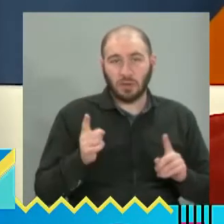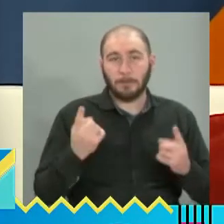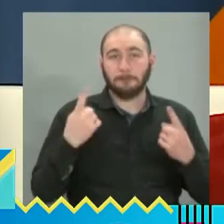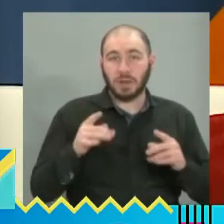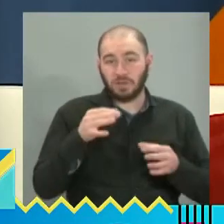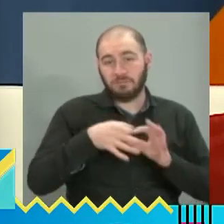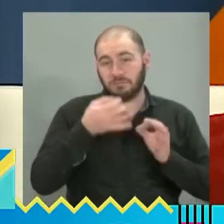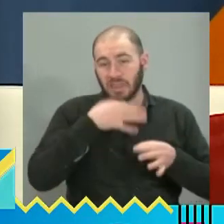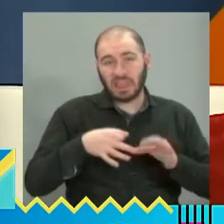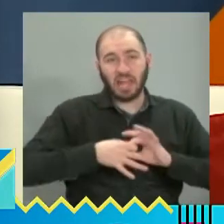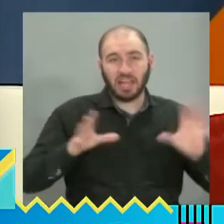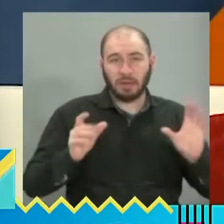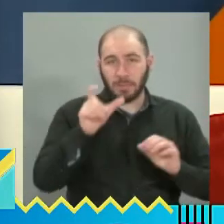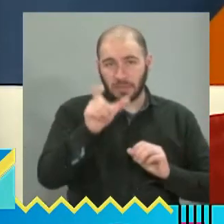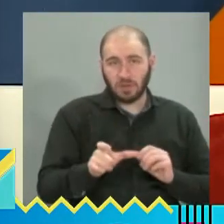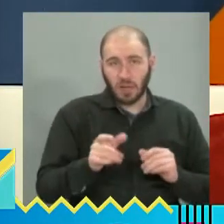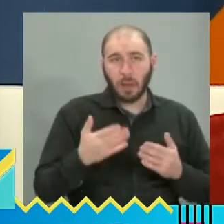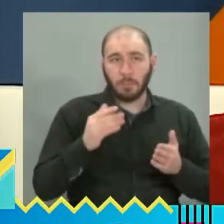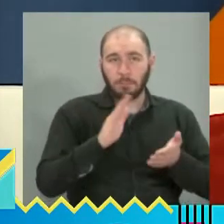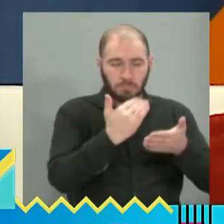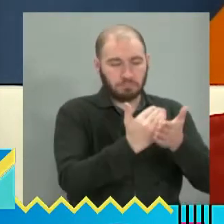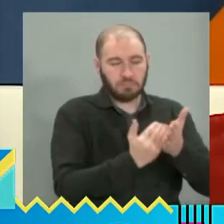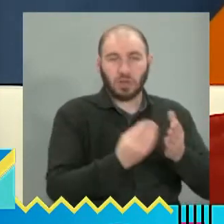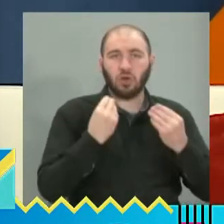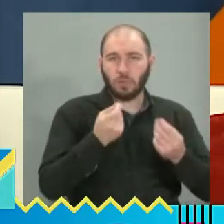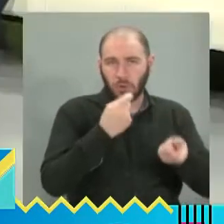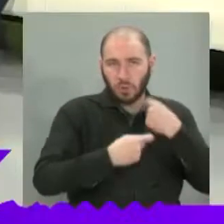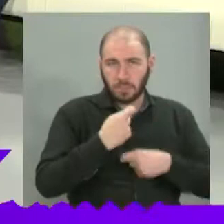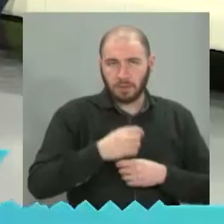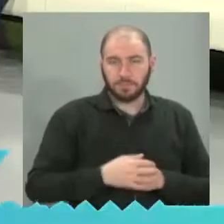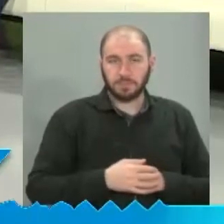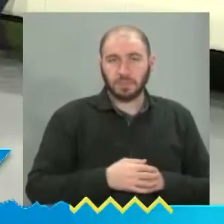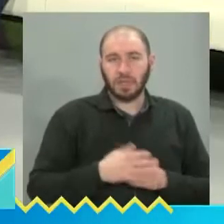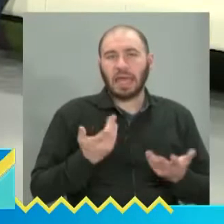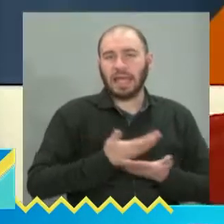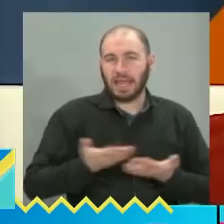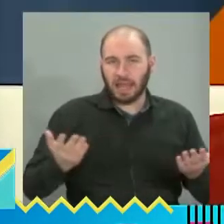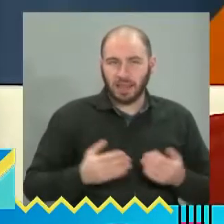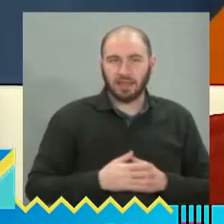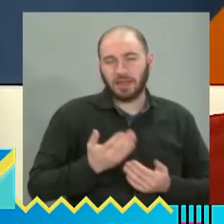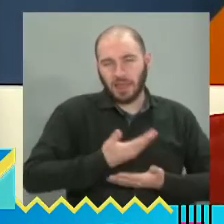es de venta libre. Ese paciente, la persona puede y tiene una indicación atrás de cómo consumir. Generalmente